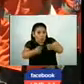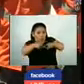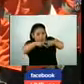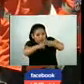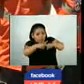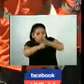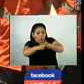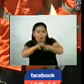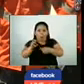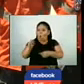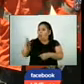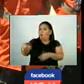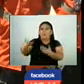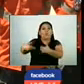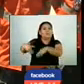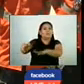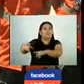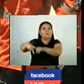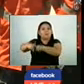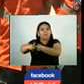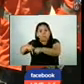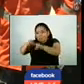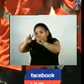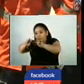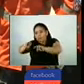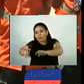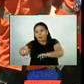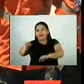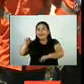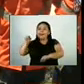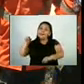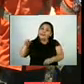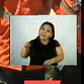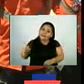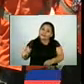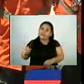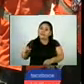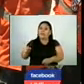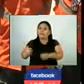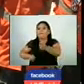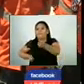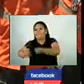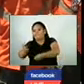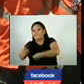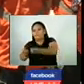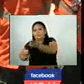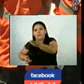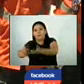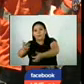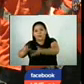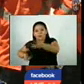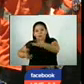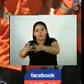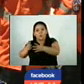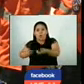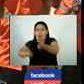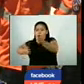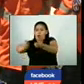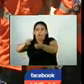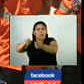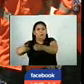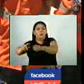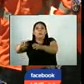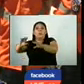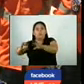a talleres no certificados, en donde estamos teniendo incluso incendios en vehículos estacionados y